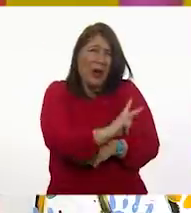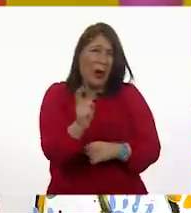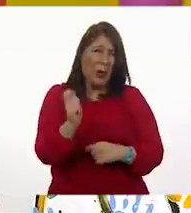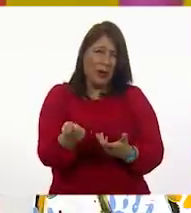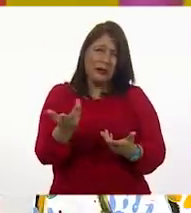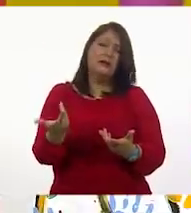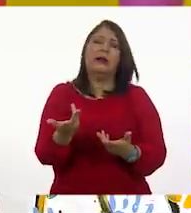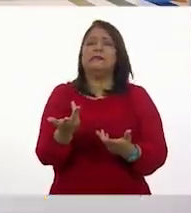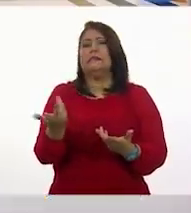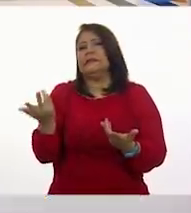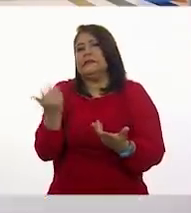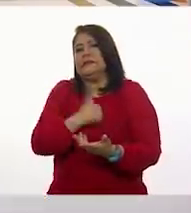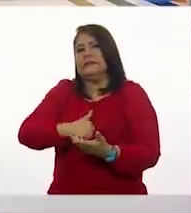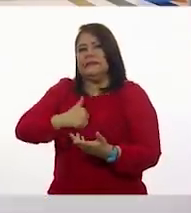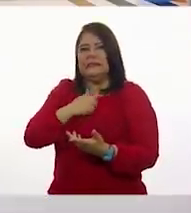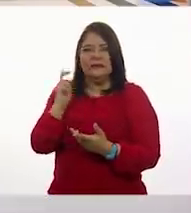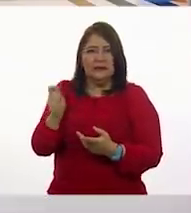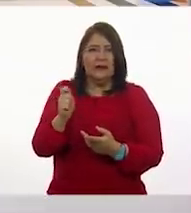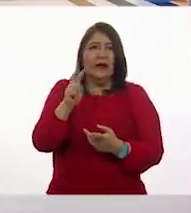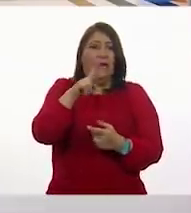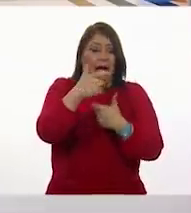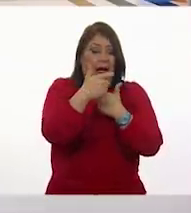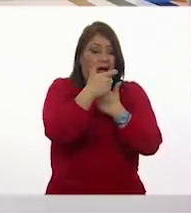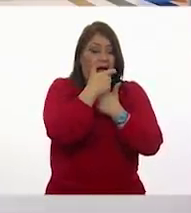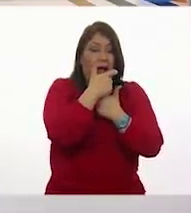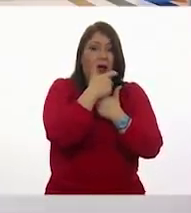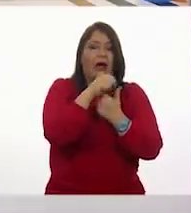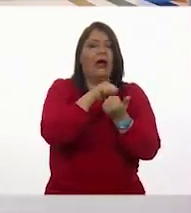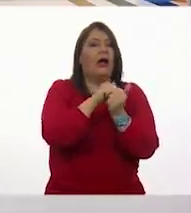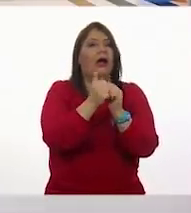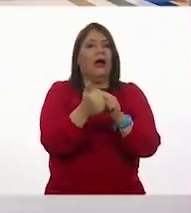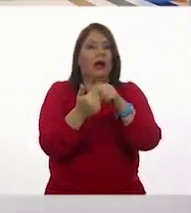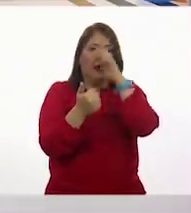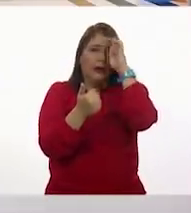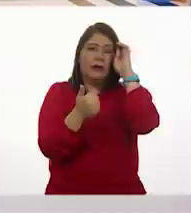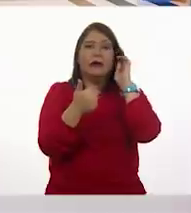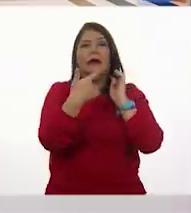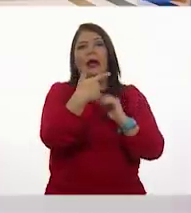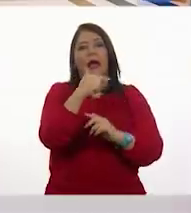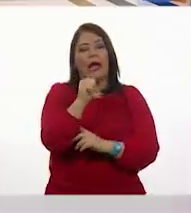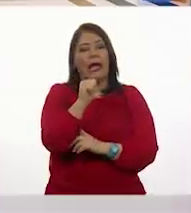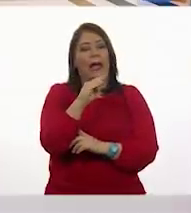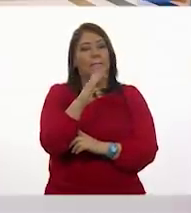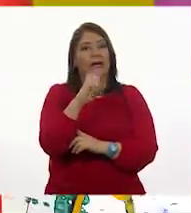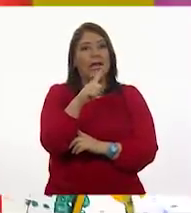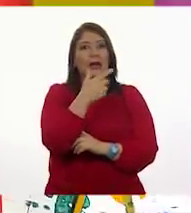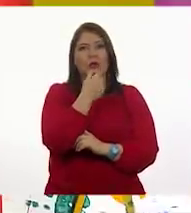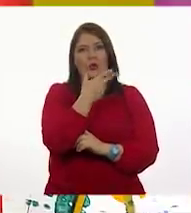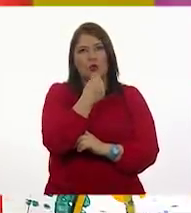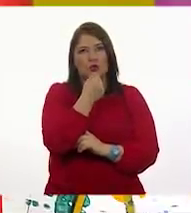desastre! Después de la risa, Gabriel comenzó a llorar.